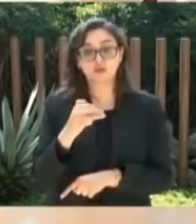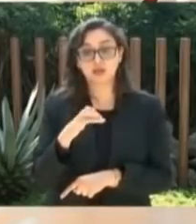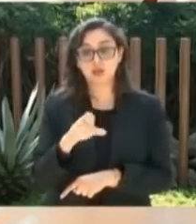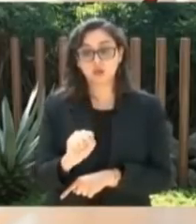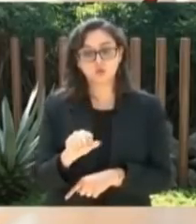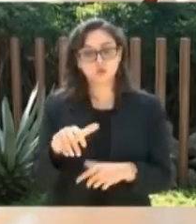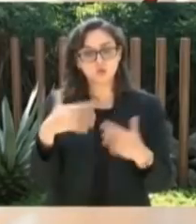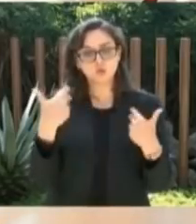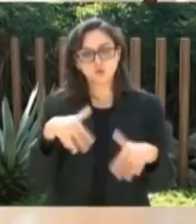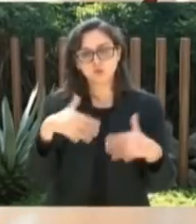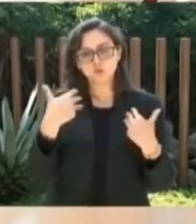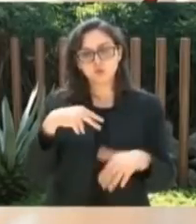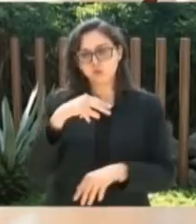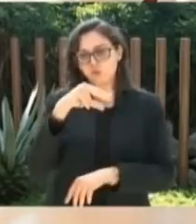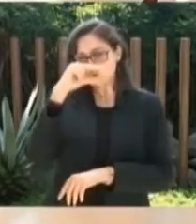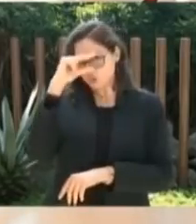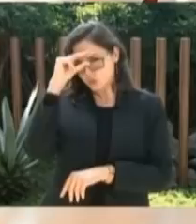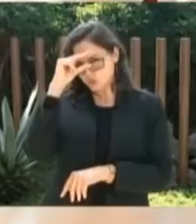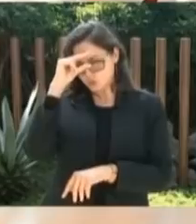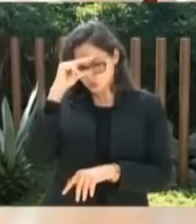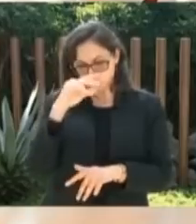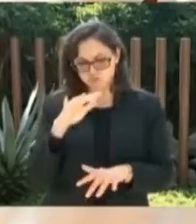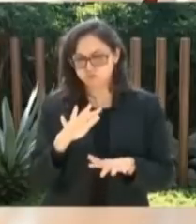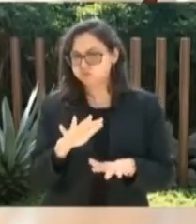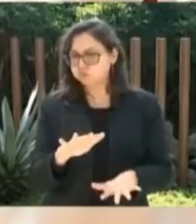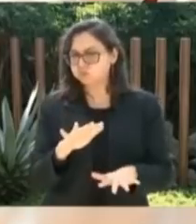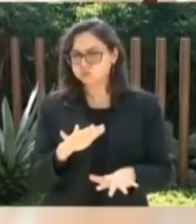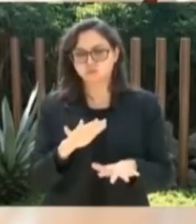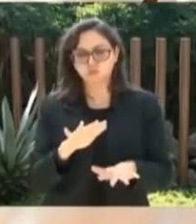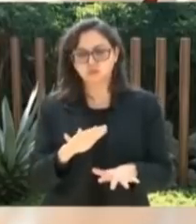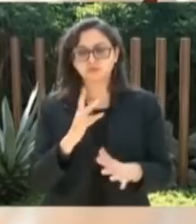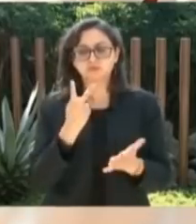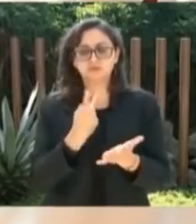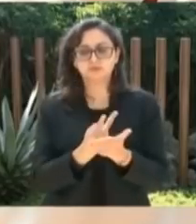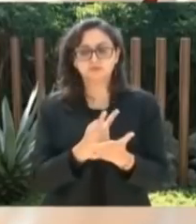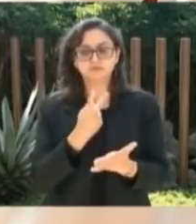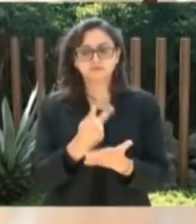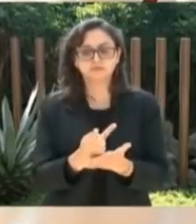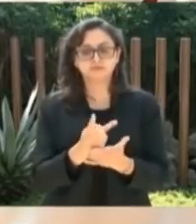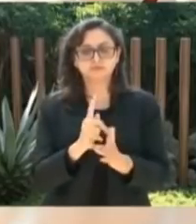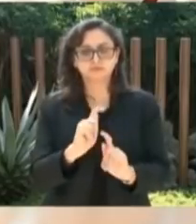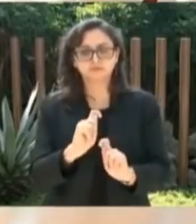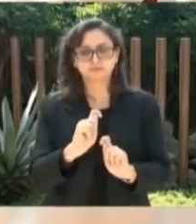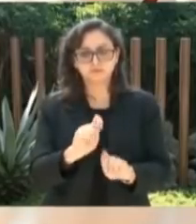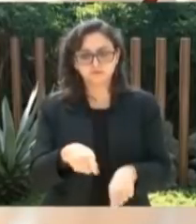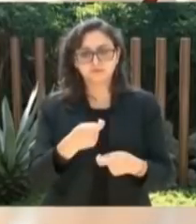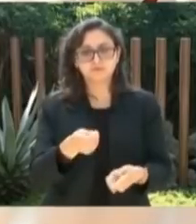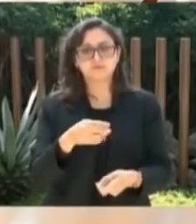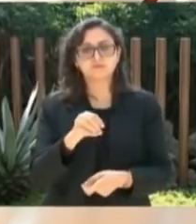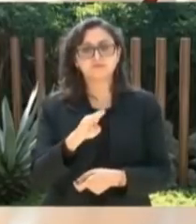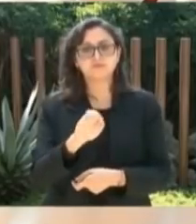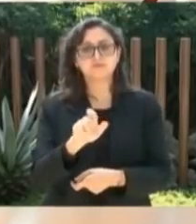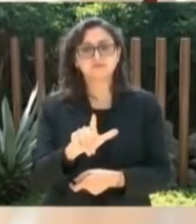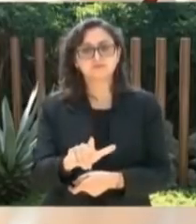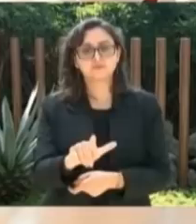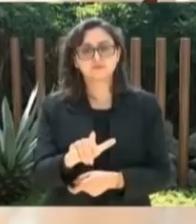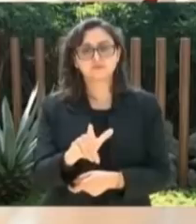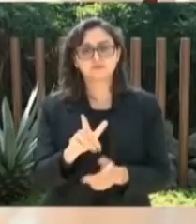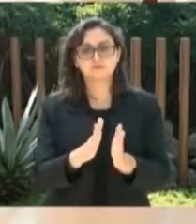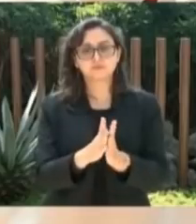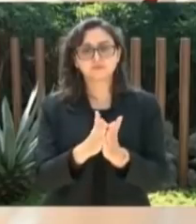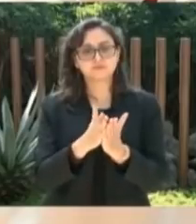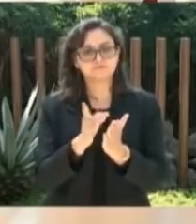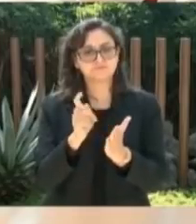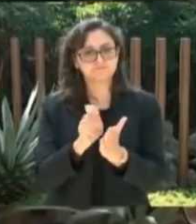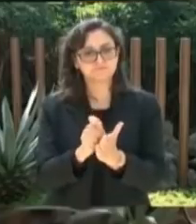que mereció ser premio Nobel de Literatura. Fue